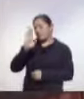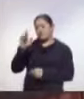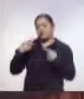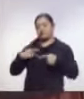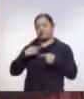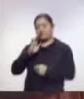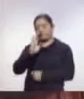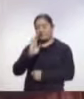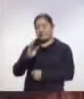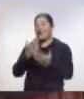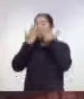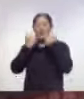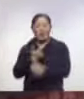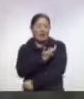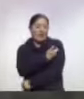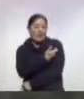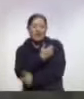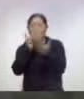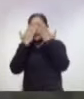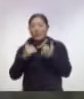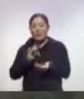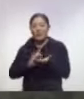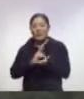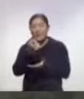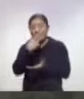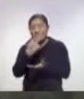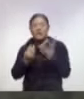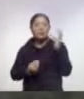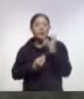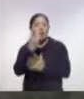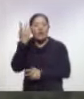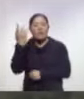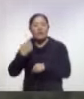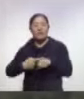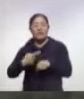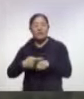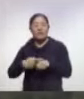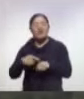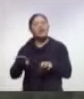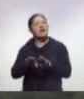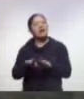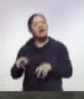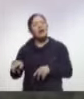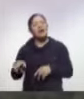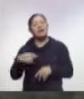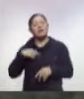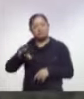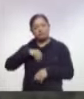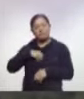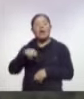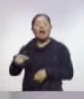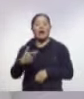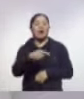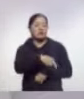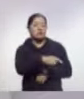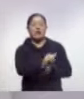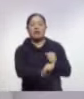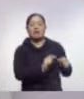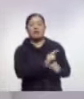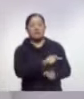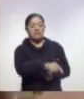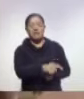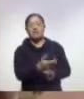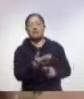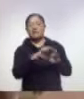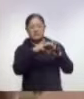existe vacuna ni tratamiento disponible para ese nuevo subtipo de virus, se contagia al manipular productos y artesanías derivados de animales, como